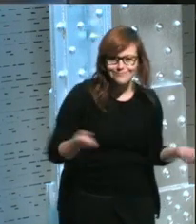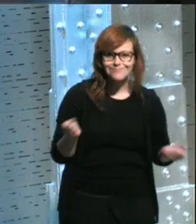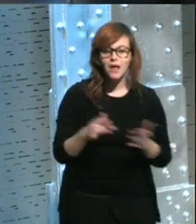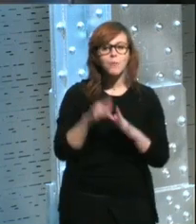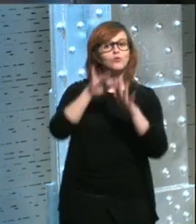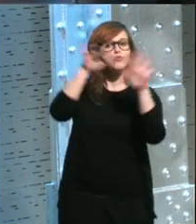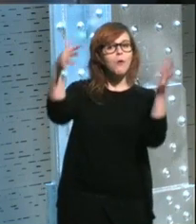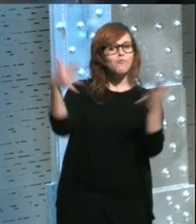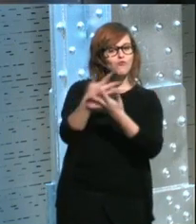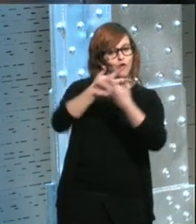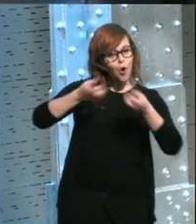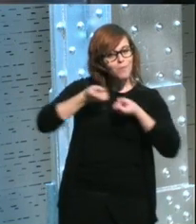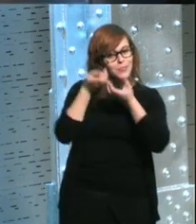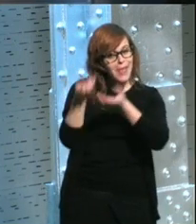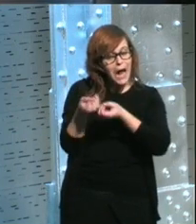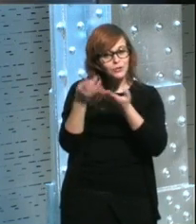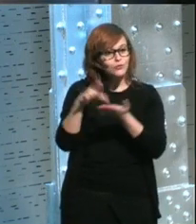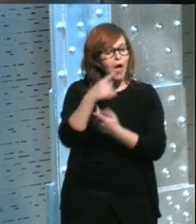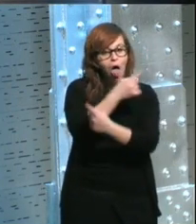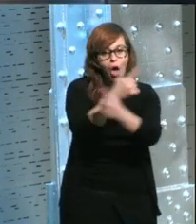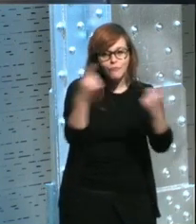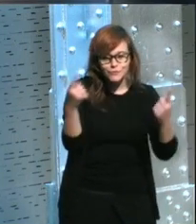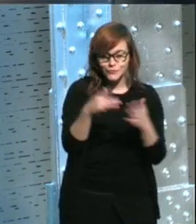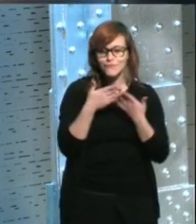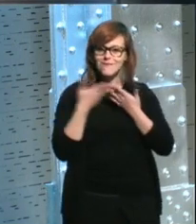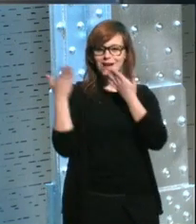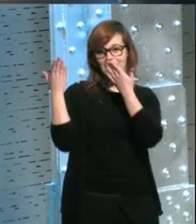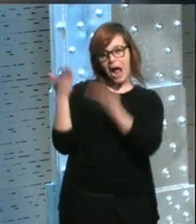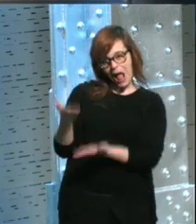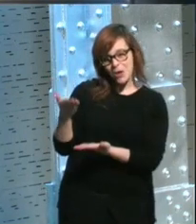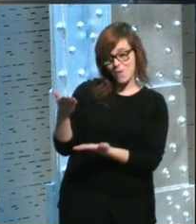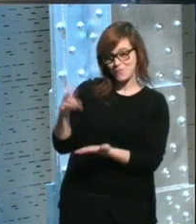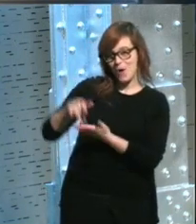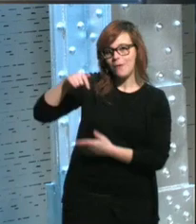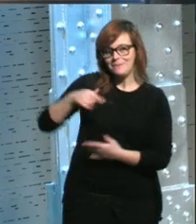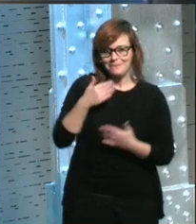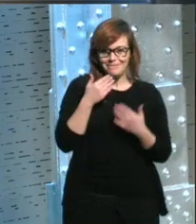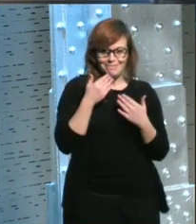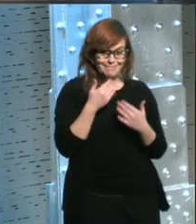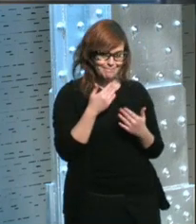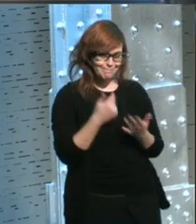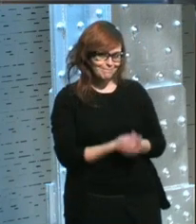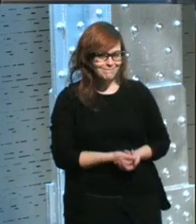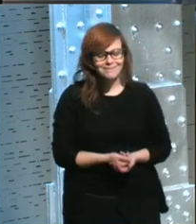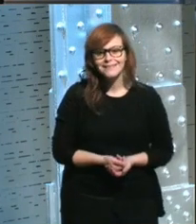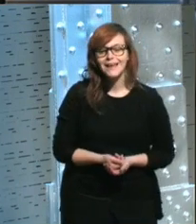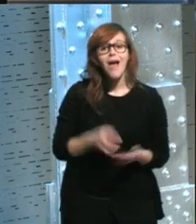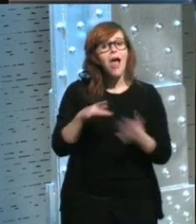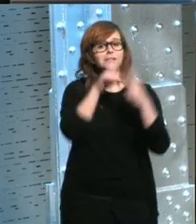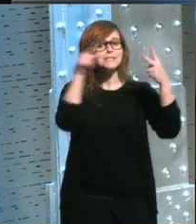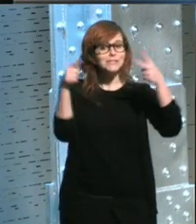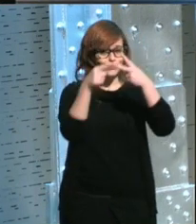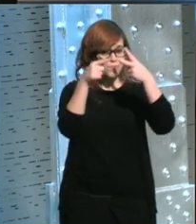bola del mundo, con comentarios de todos los que quieran, será un regalo que te vamos a hacer hoy. La segunda cosa que os